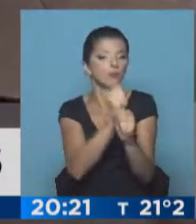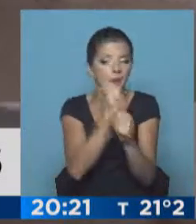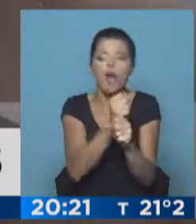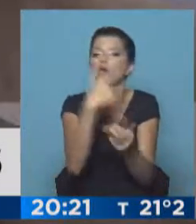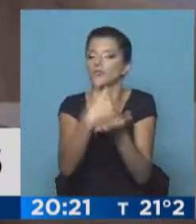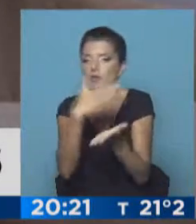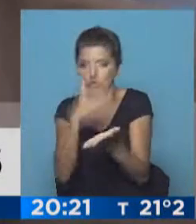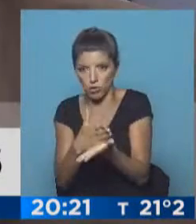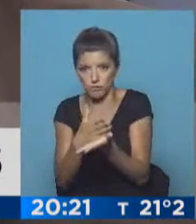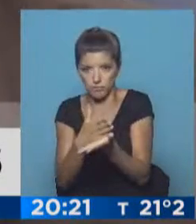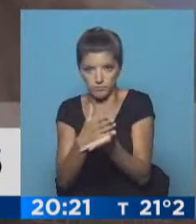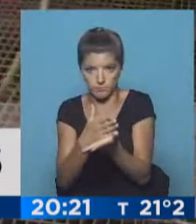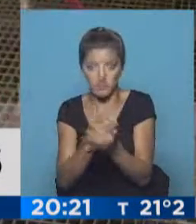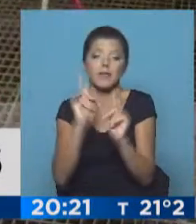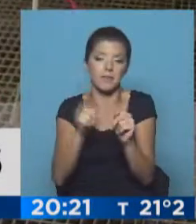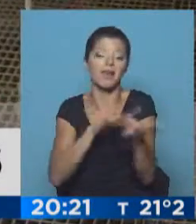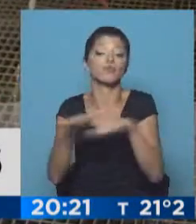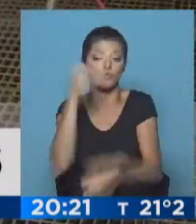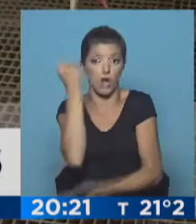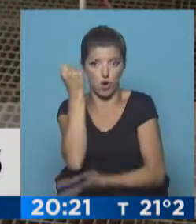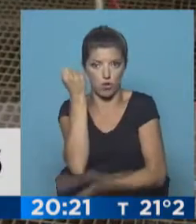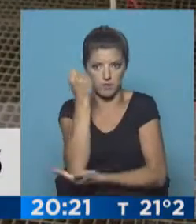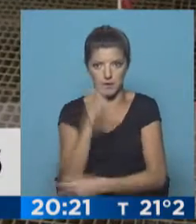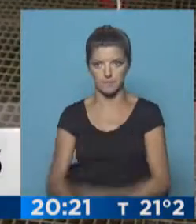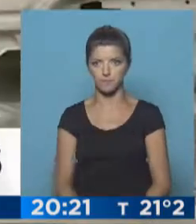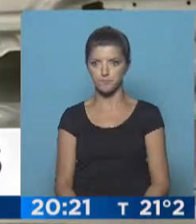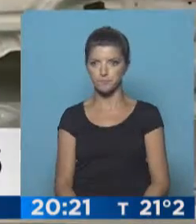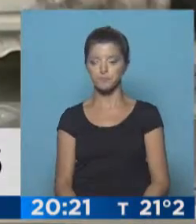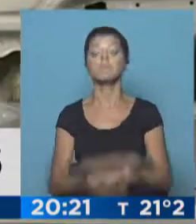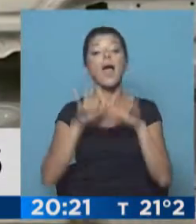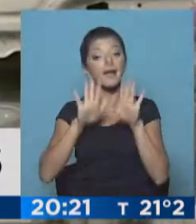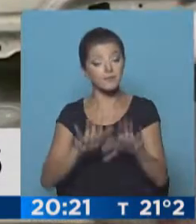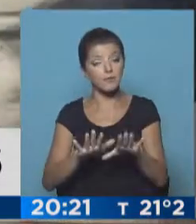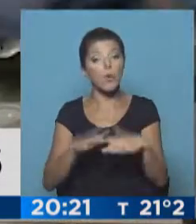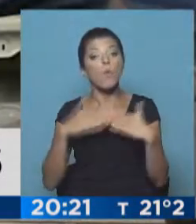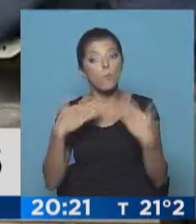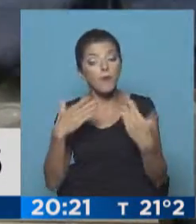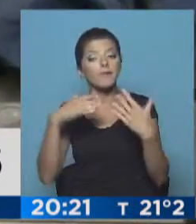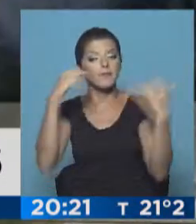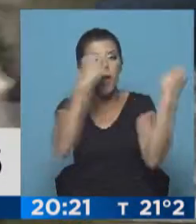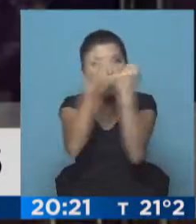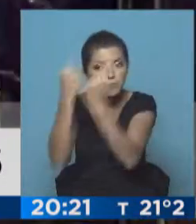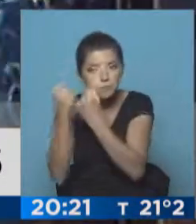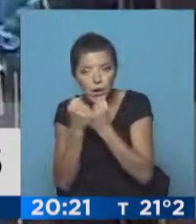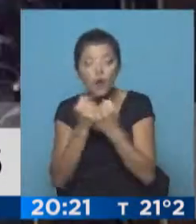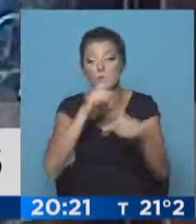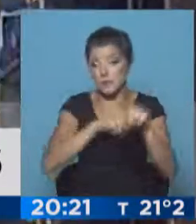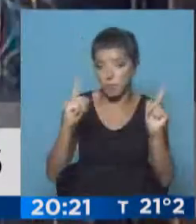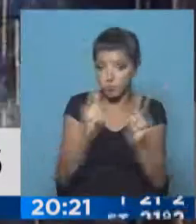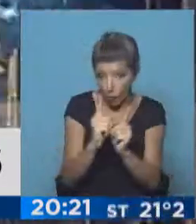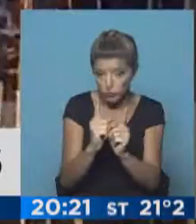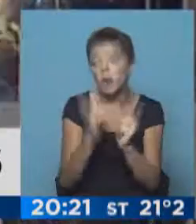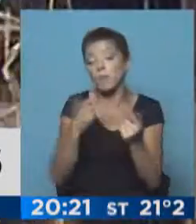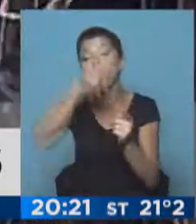según cómo se desarrolla la economía. De esta manera se afianza la posibilidad de lograr acuerdos parciales, lo que llevaría la